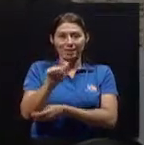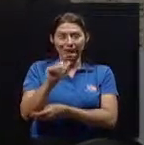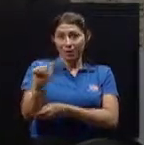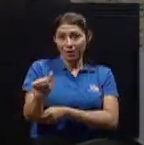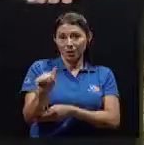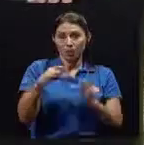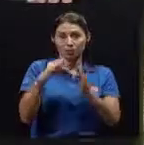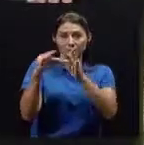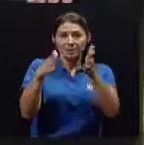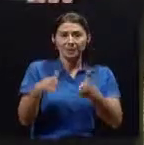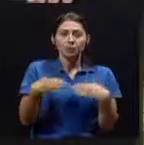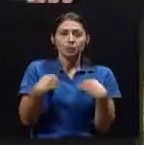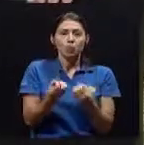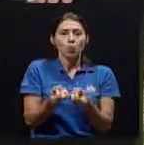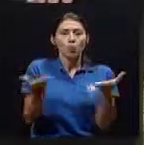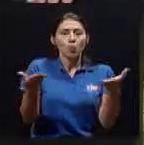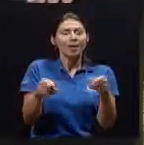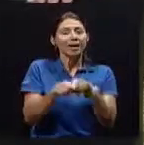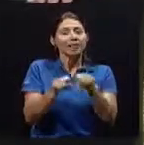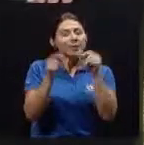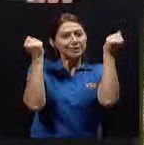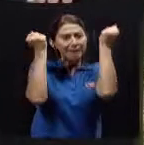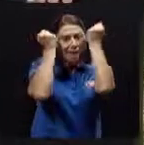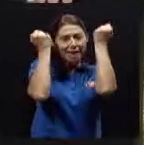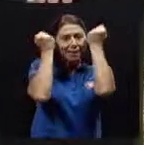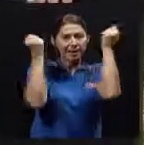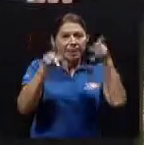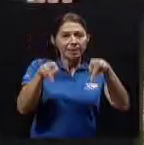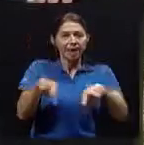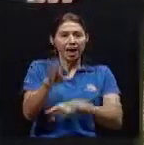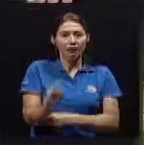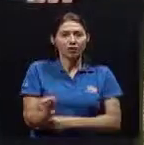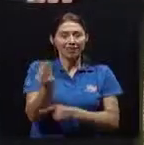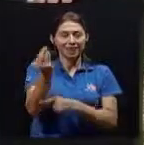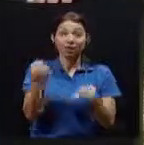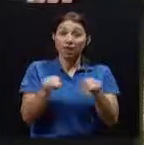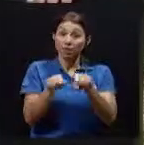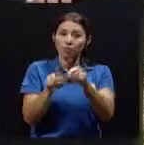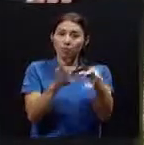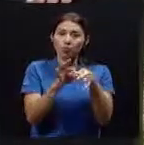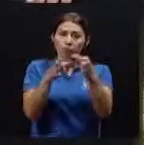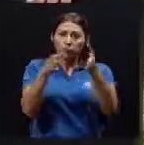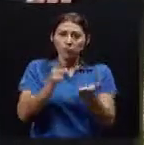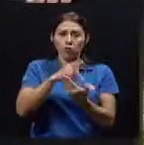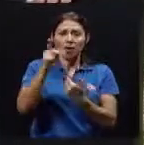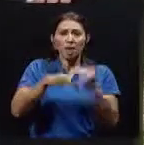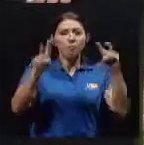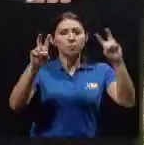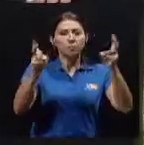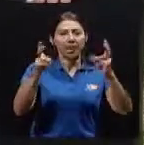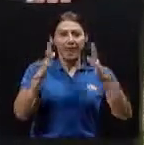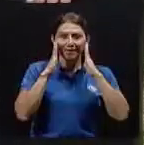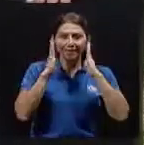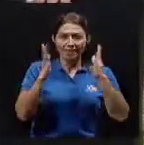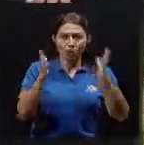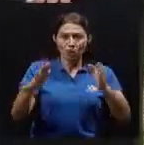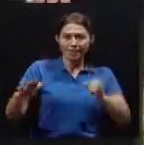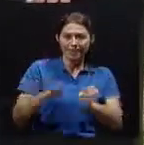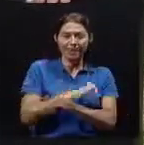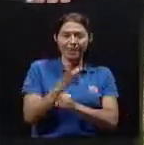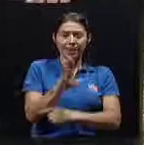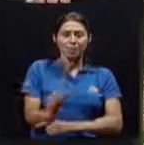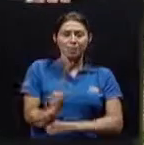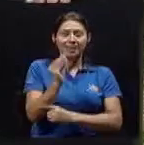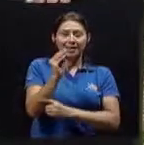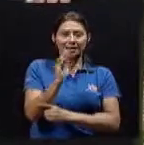Díaz Alvarado, especialista en salud pública y psiquiatría de adolescentes. También es coordinador del programa Atención